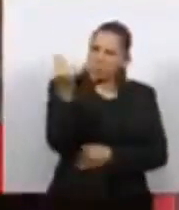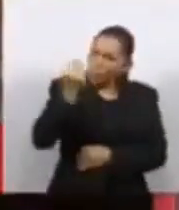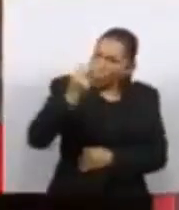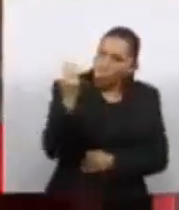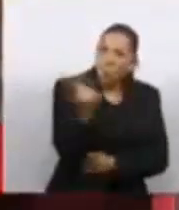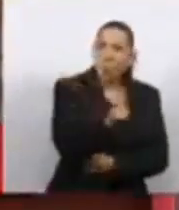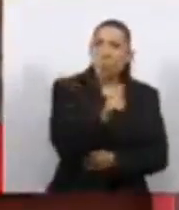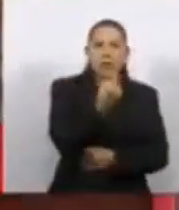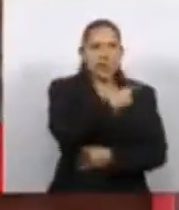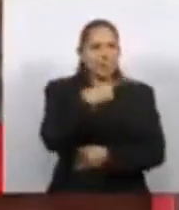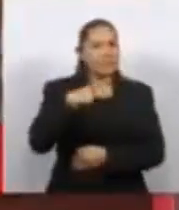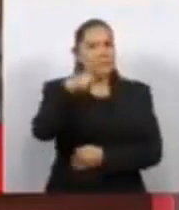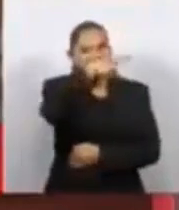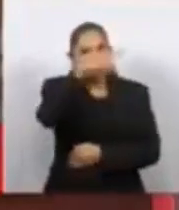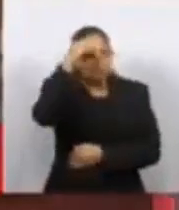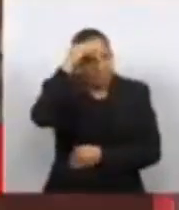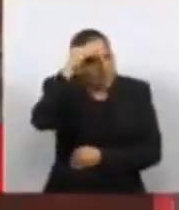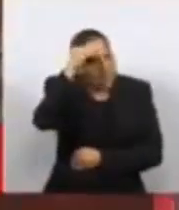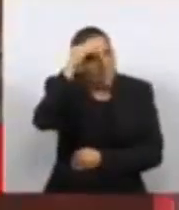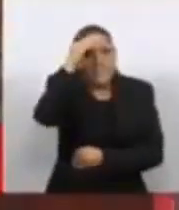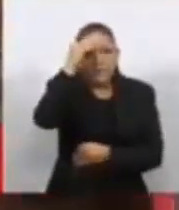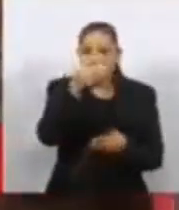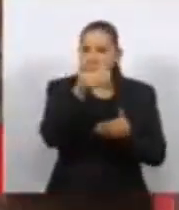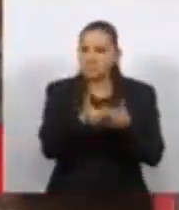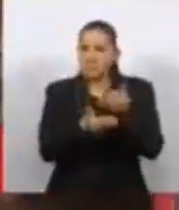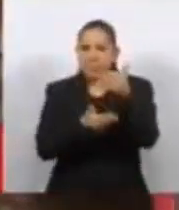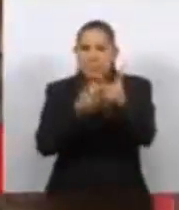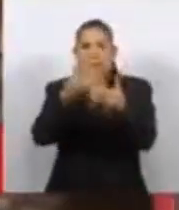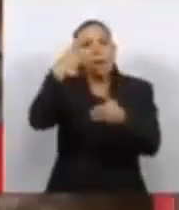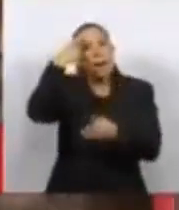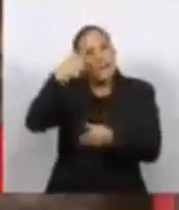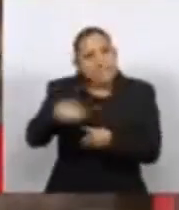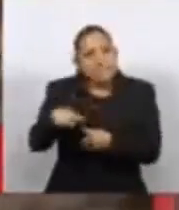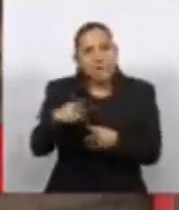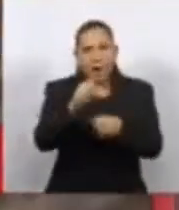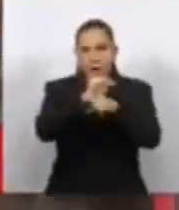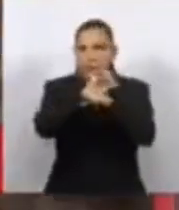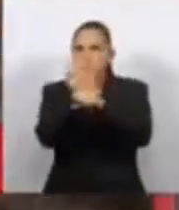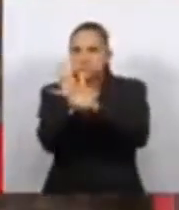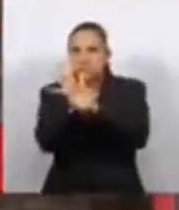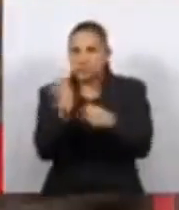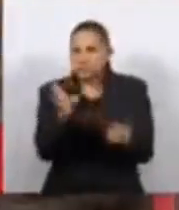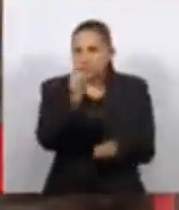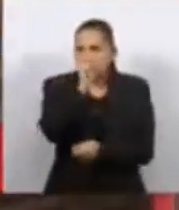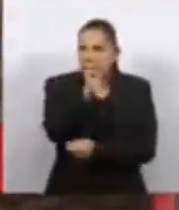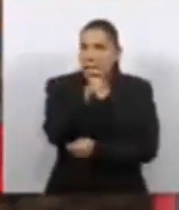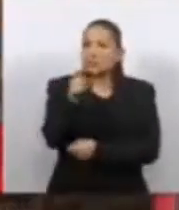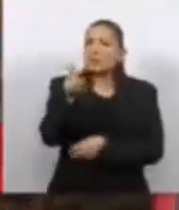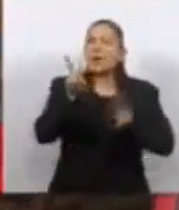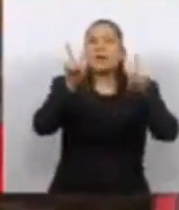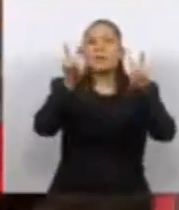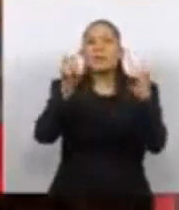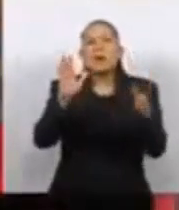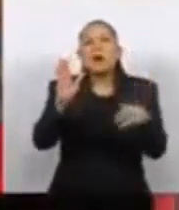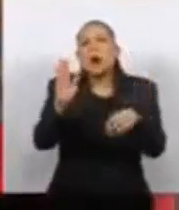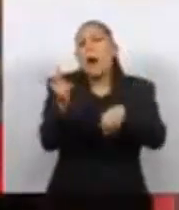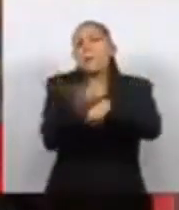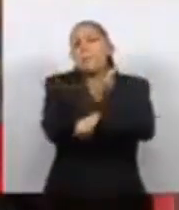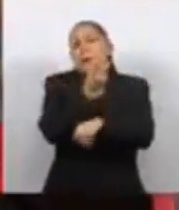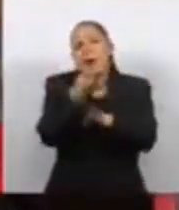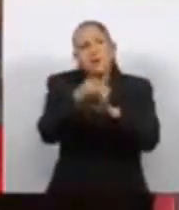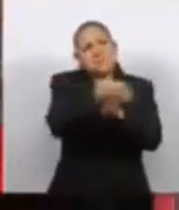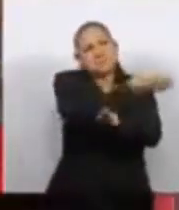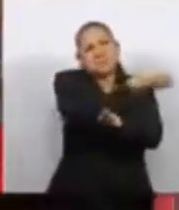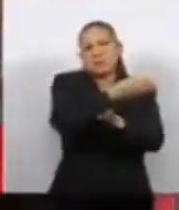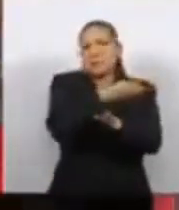el diagnóstico que reconozca la magnitud de la emergencia y el de construir un nuevo trato para enfrentar la